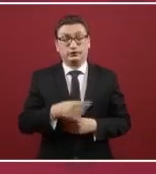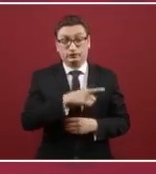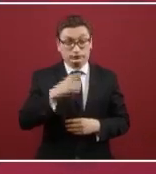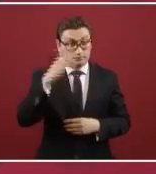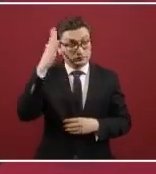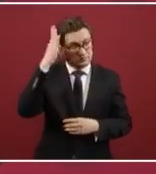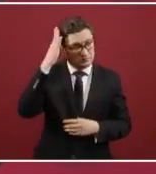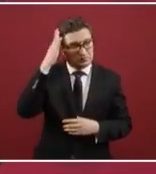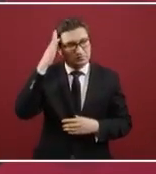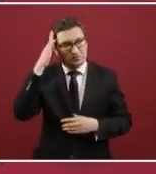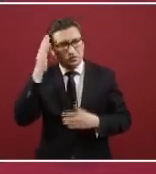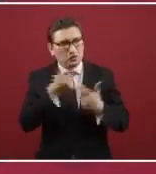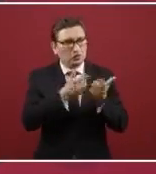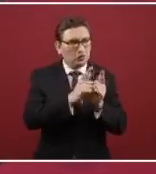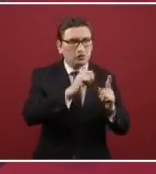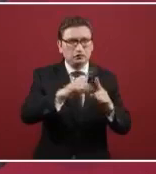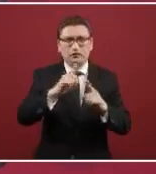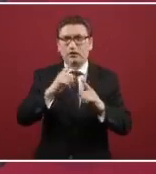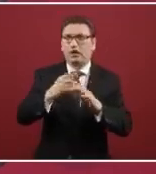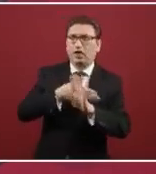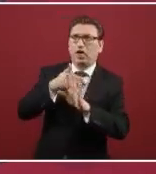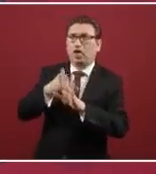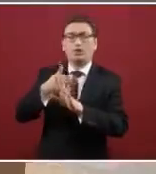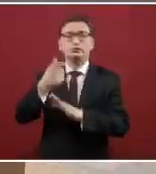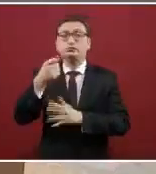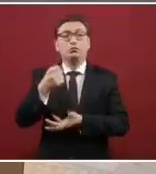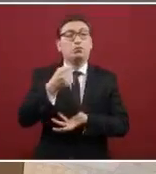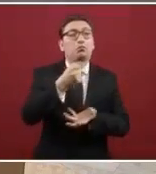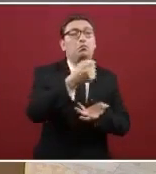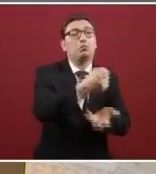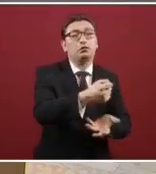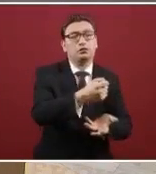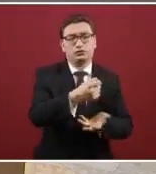quietos. No va a haber maiceo,